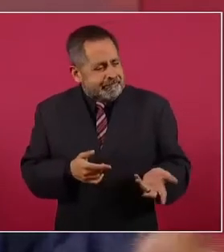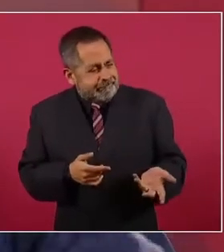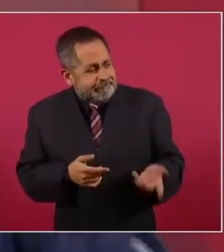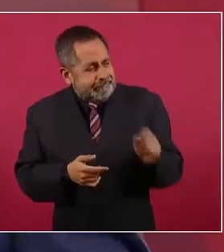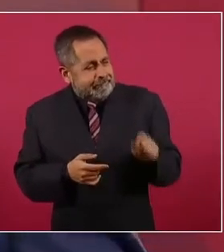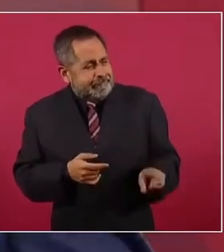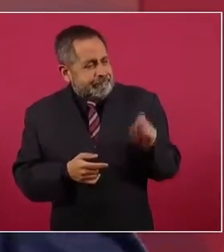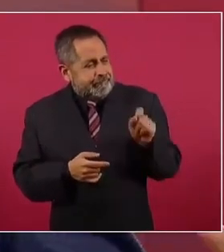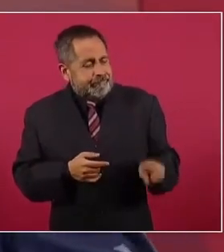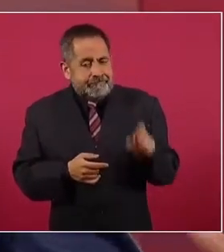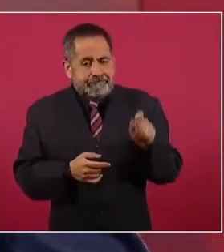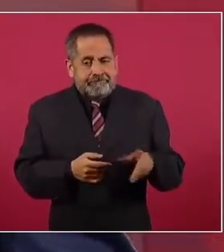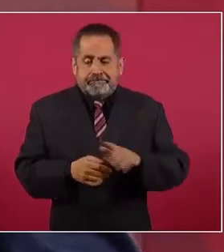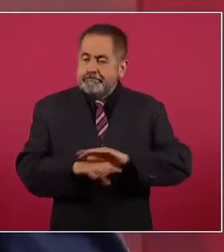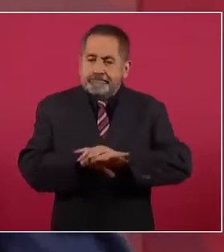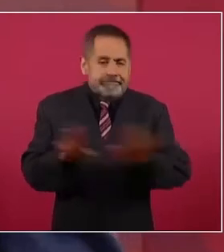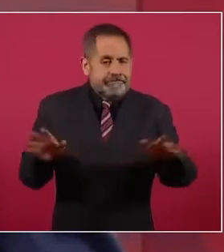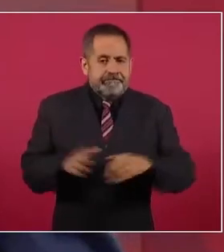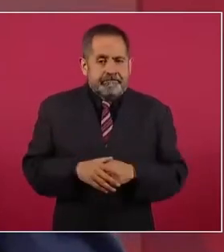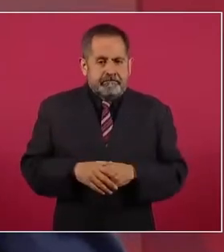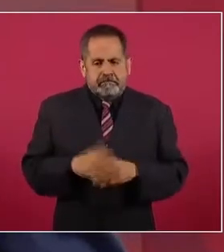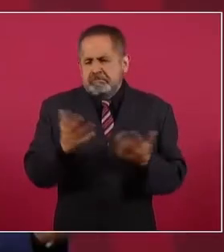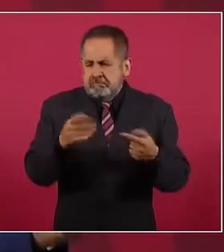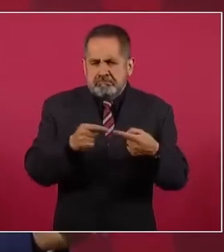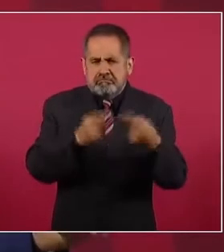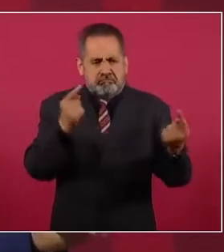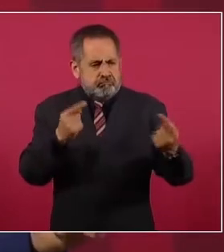Y sí se requiere una oposición